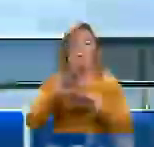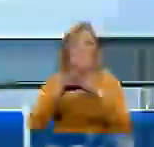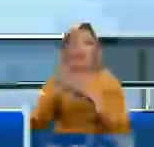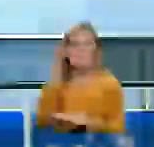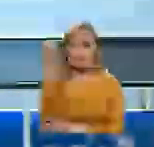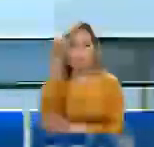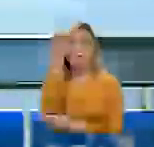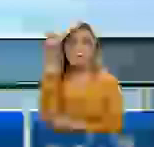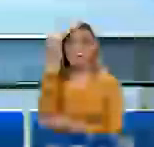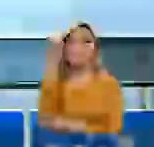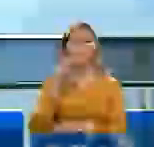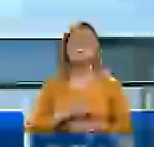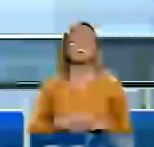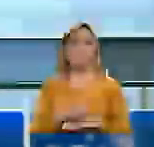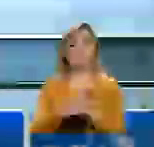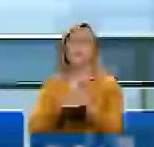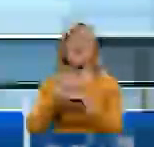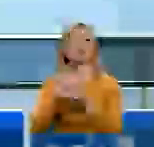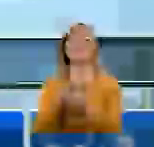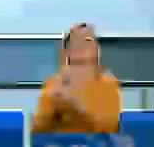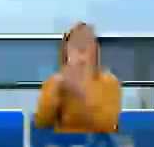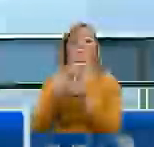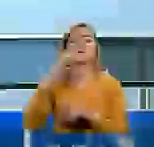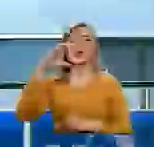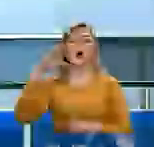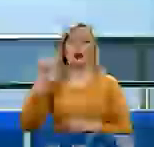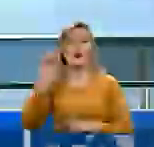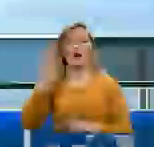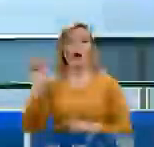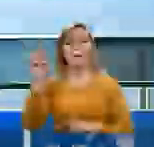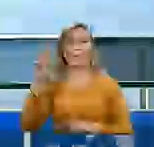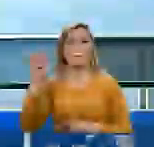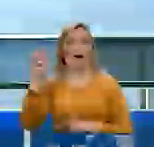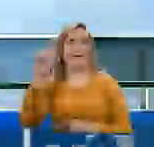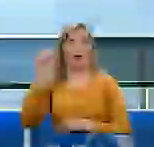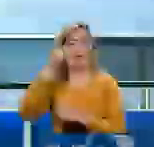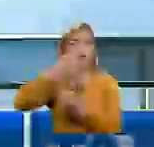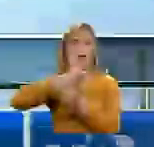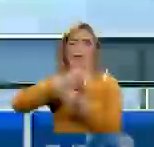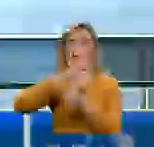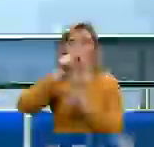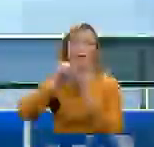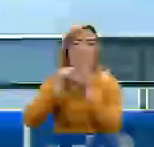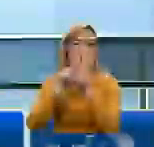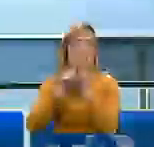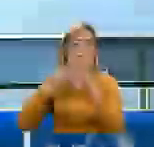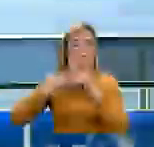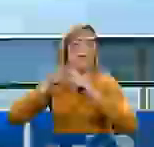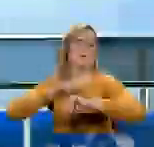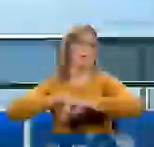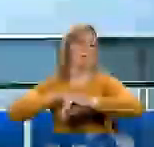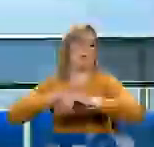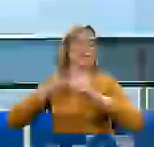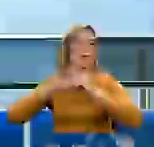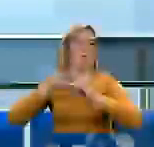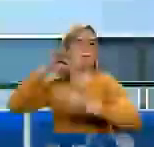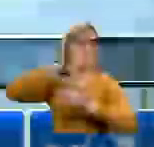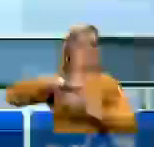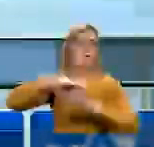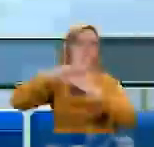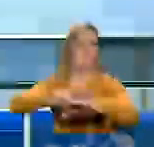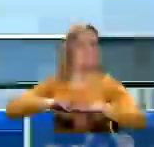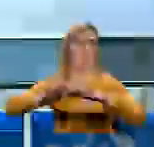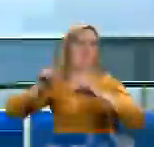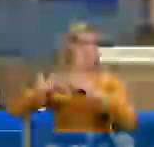mientras que el consejero José Cabrera afirma que un decreto no puede reformar la ley que establece las horas de inicio y finalización de las elecciones.